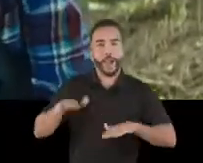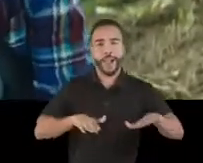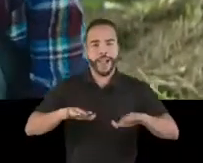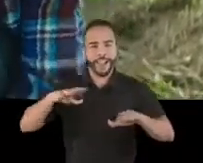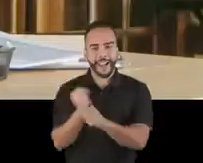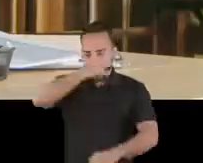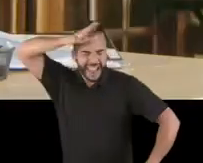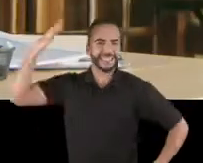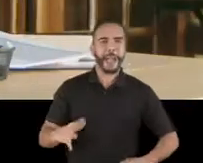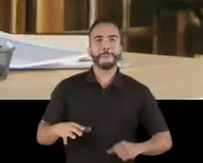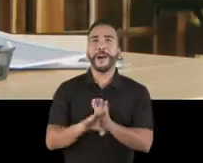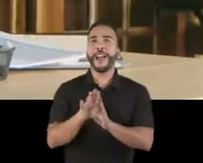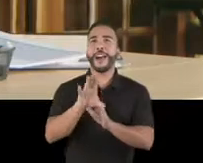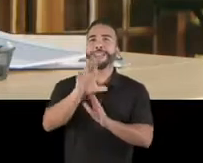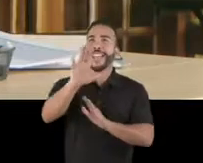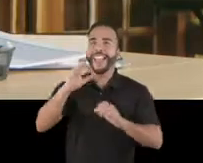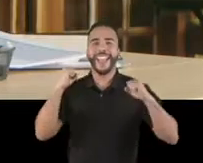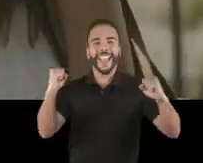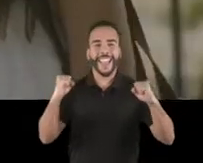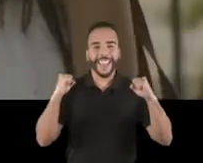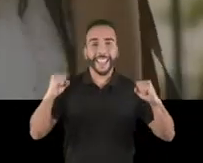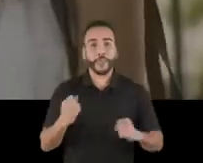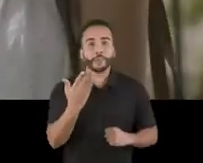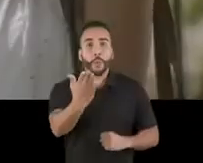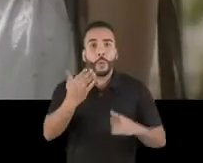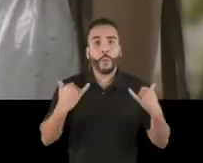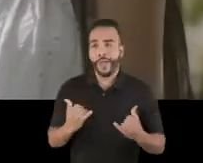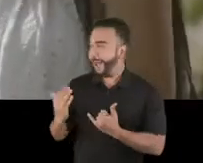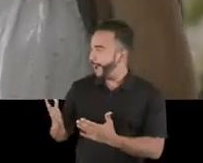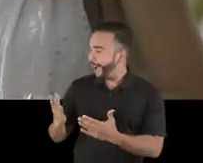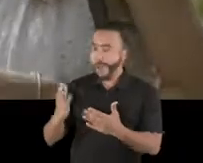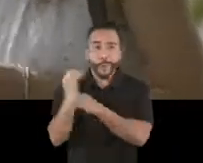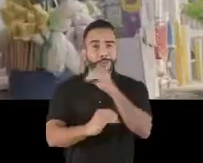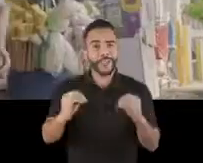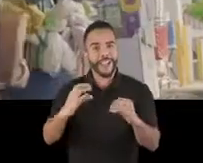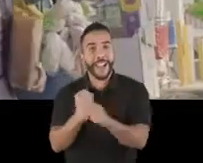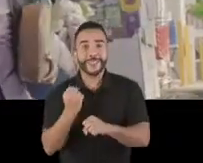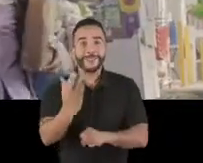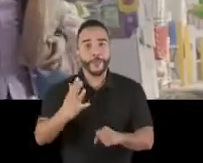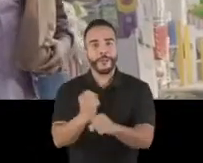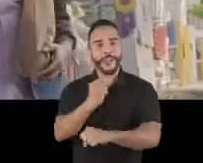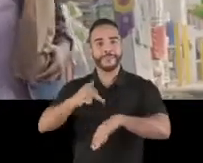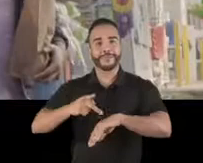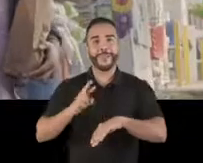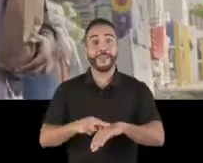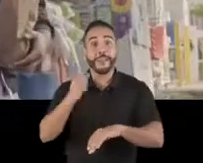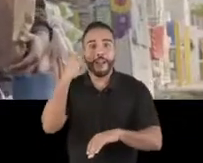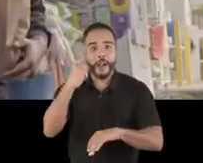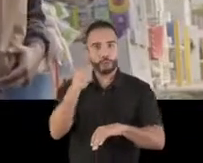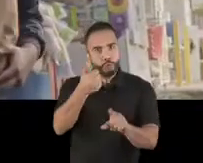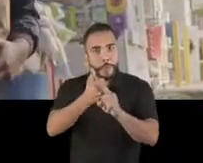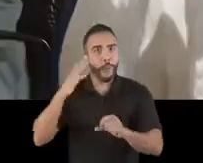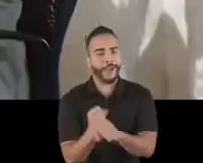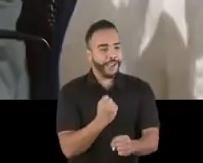mañana a echar pa'lante. Cuando juegas a la lotería, ganas tú y gana Puerto Rico. Porque además de encontrar